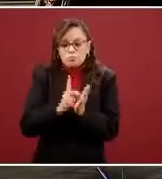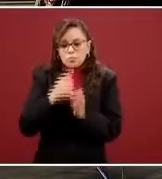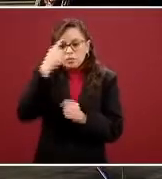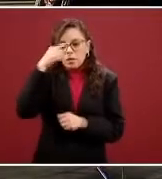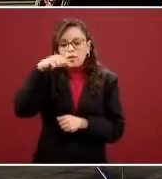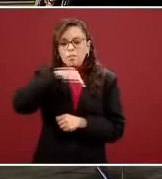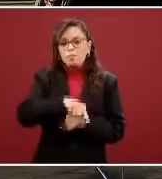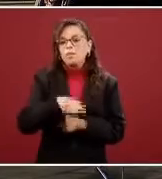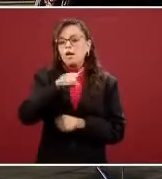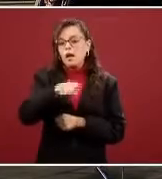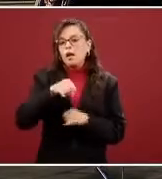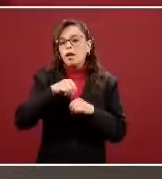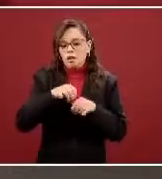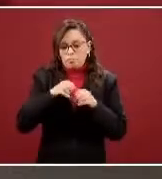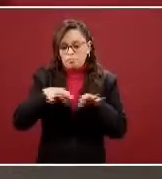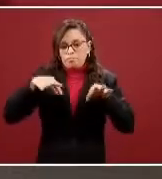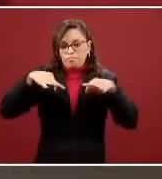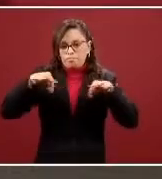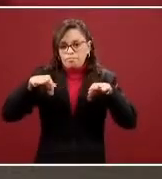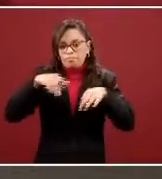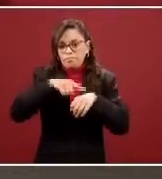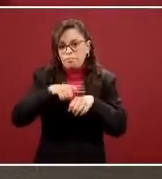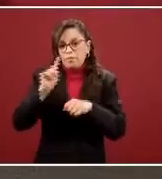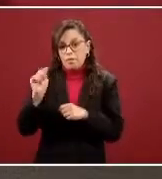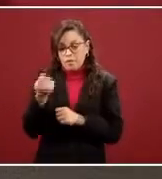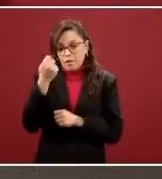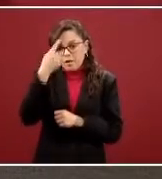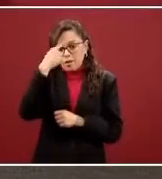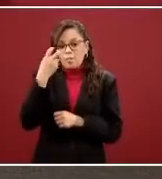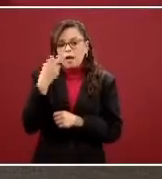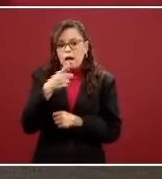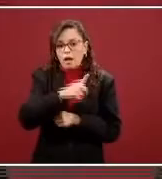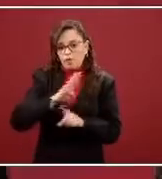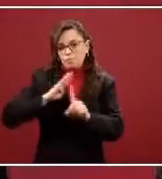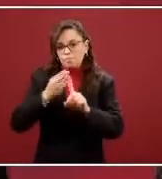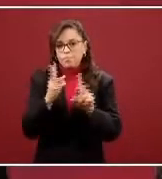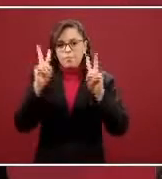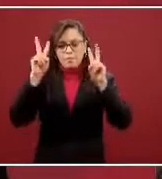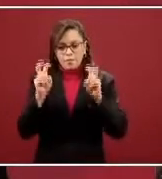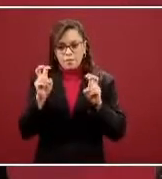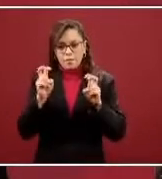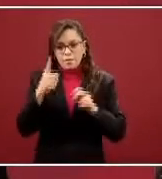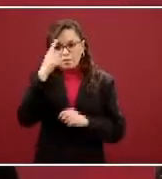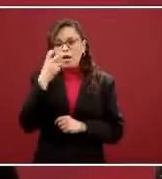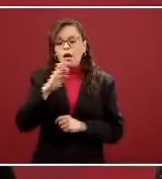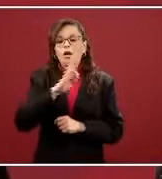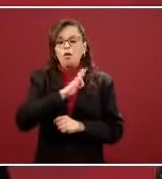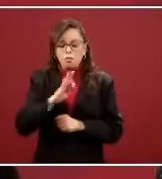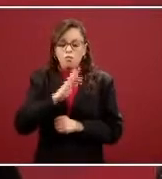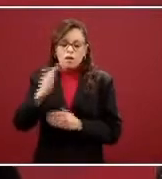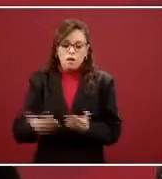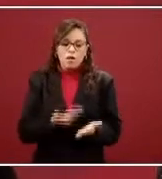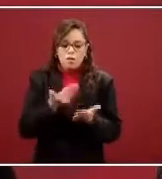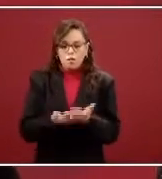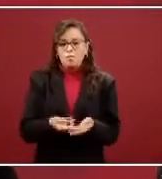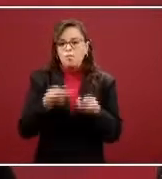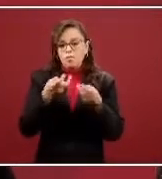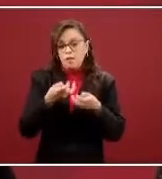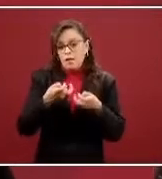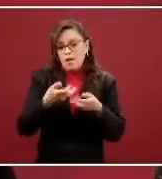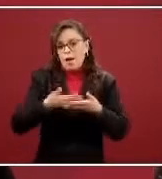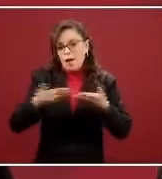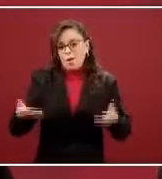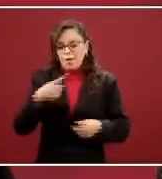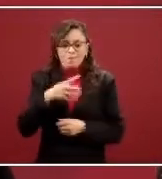técnico específico relacionado al tema para poder tenerla aquí en la conferencia, sobre todo porque en este momento,